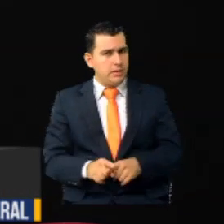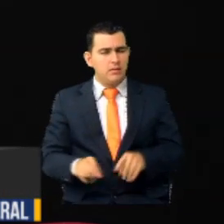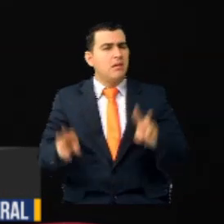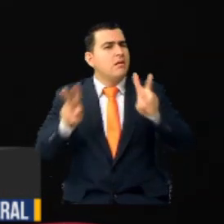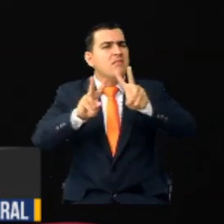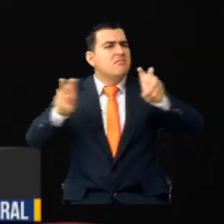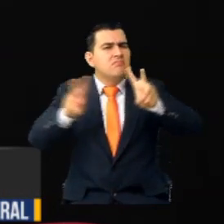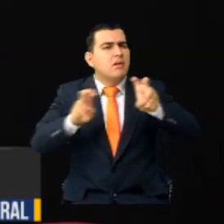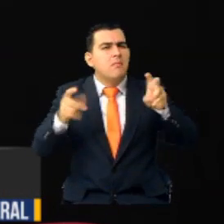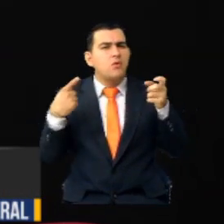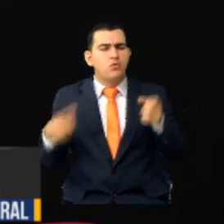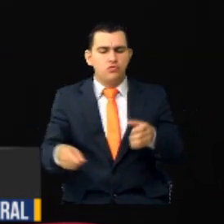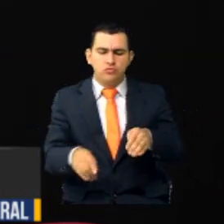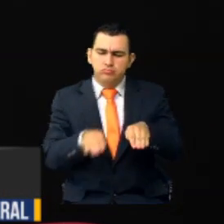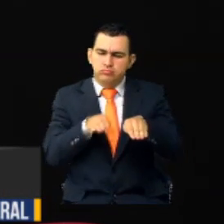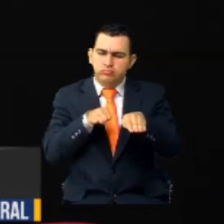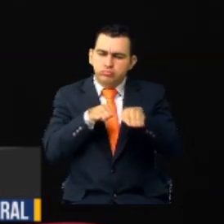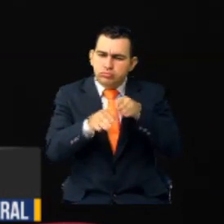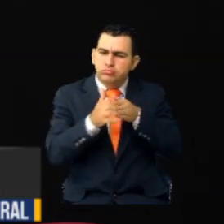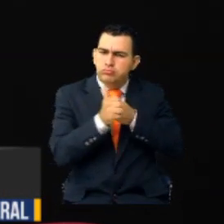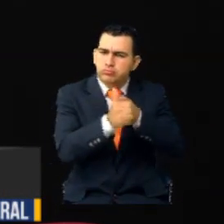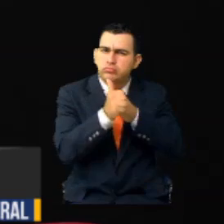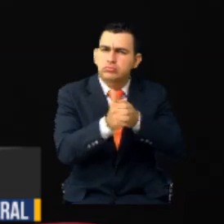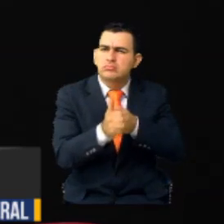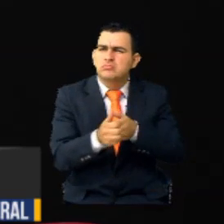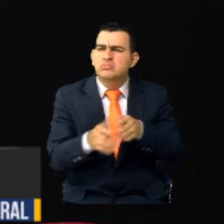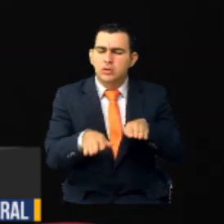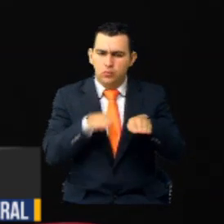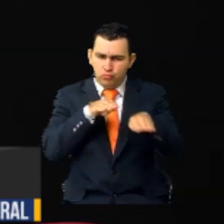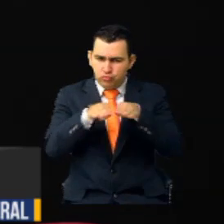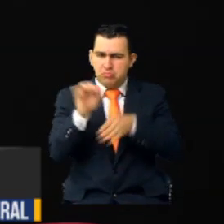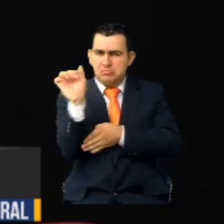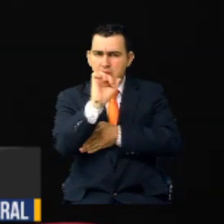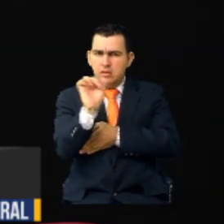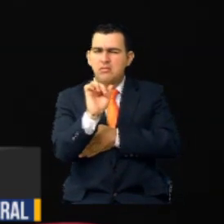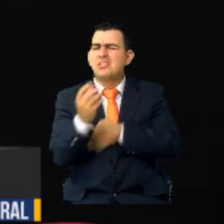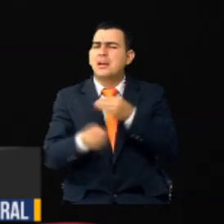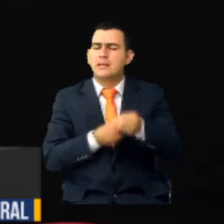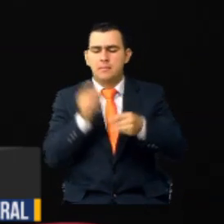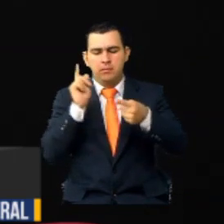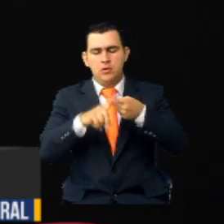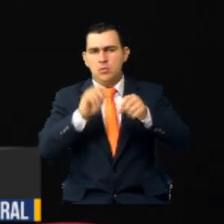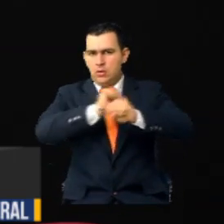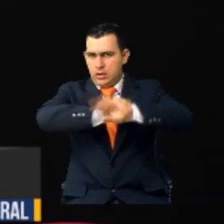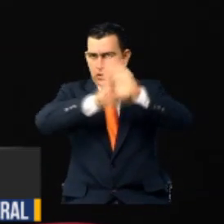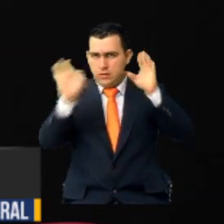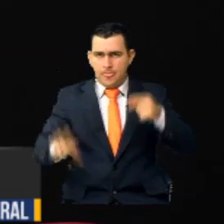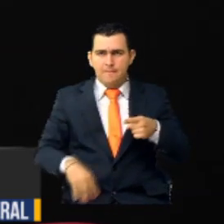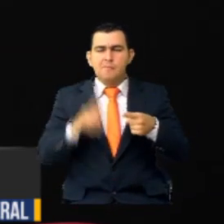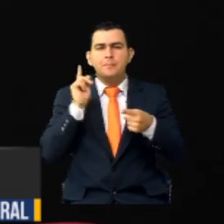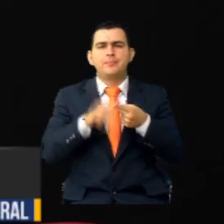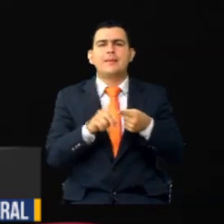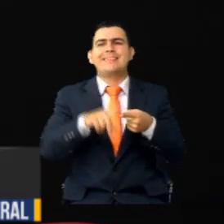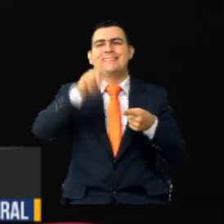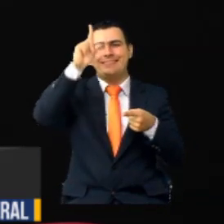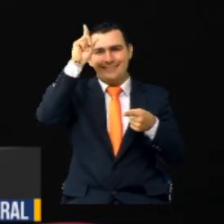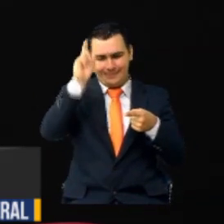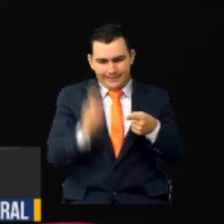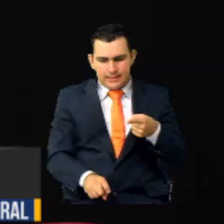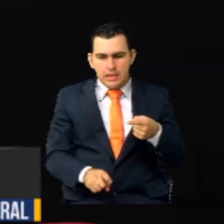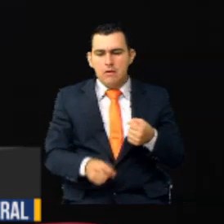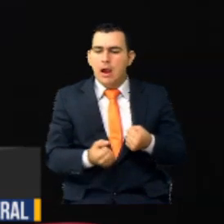movilidad tenemos tres propuestas muy claras. La primera, vamos a fortalecer el transporte formal, le vamos a